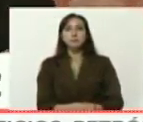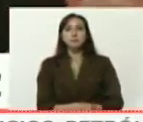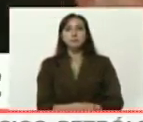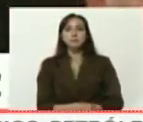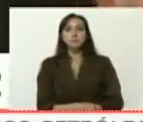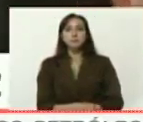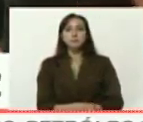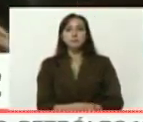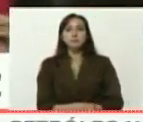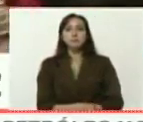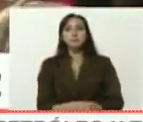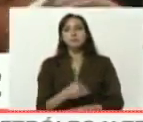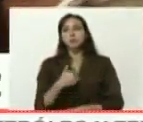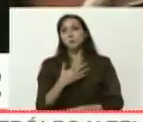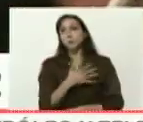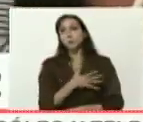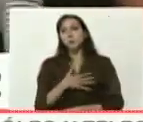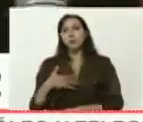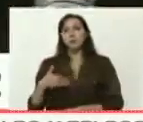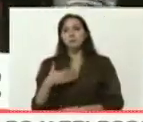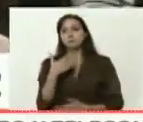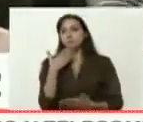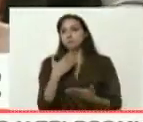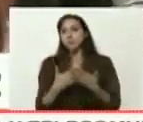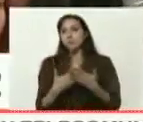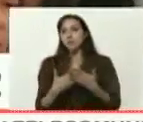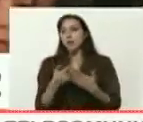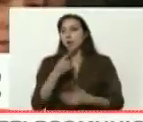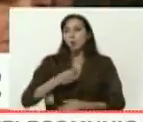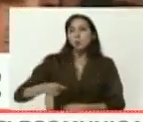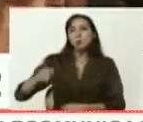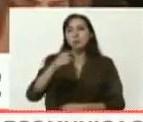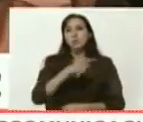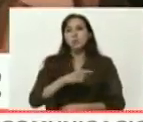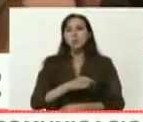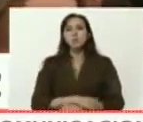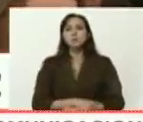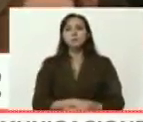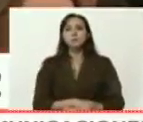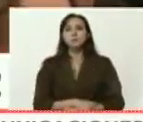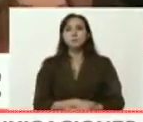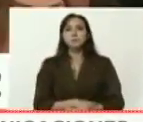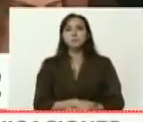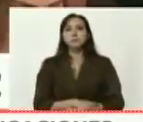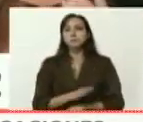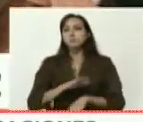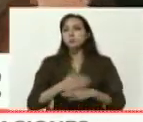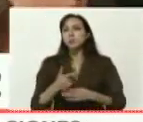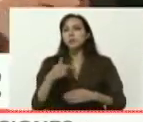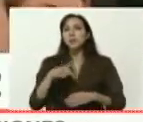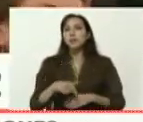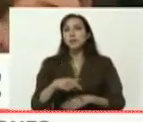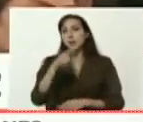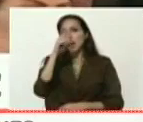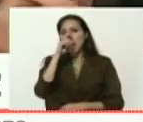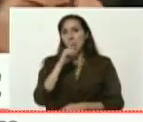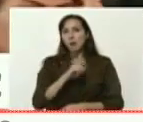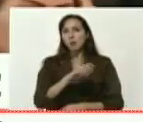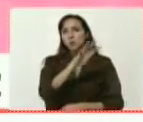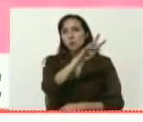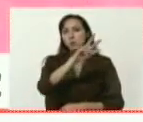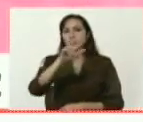yo quería darle las gracias a ustedes por venir este año 43